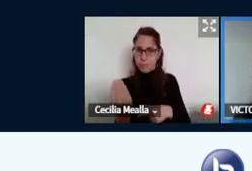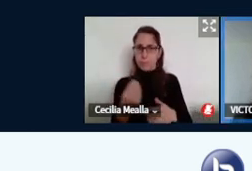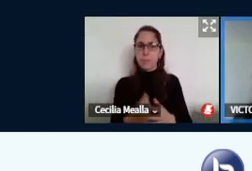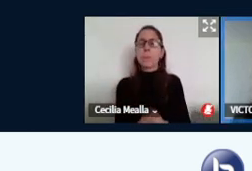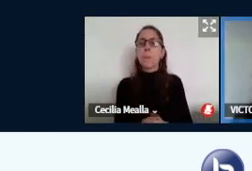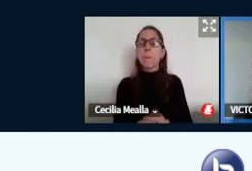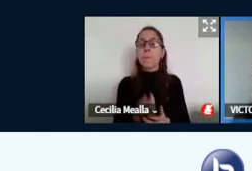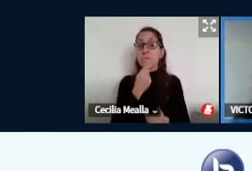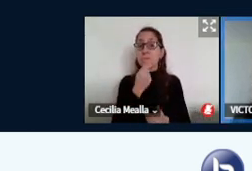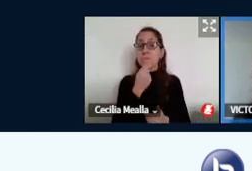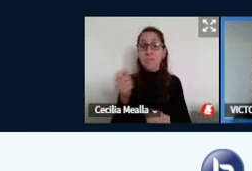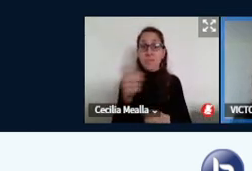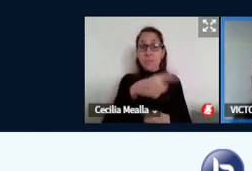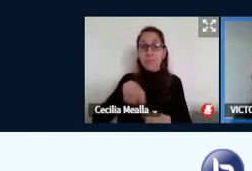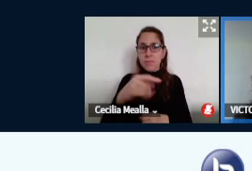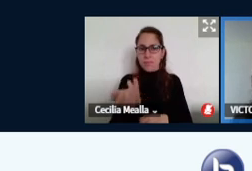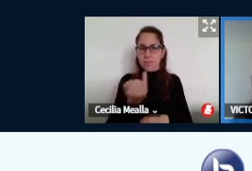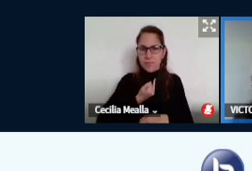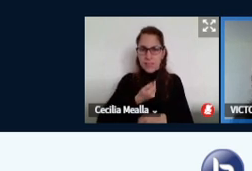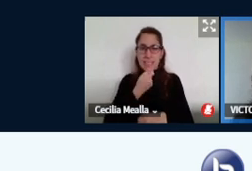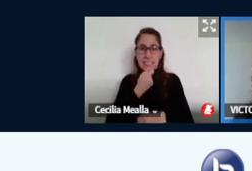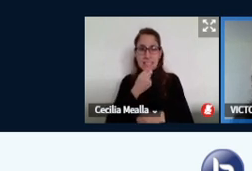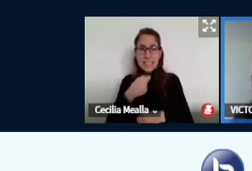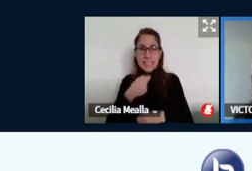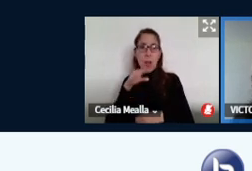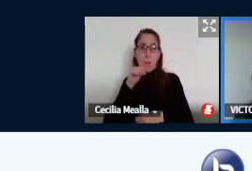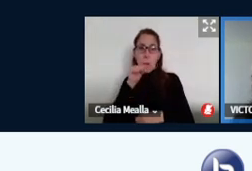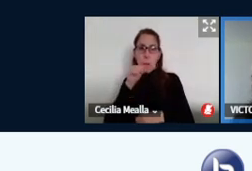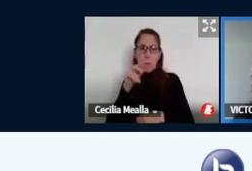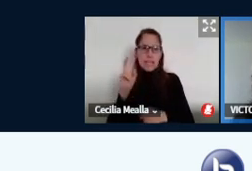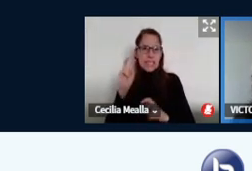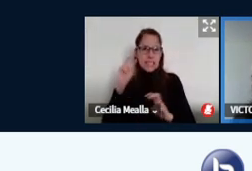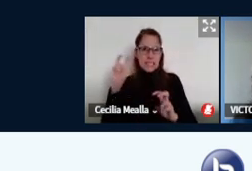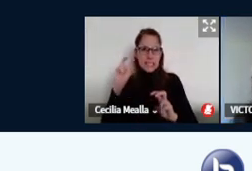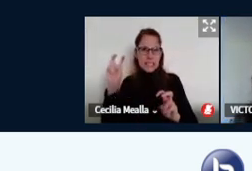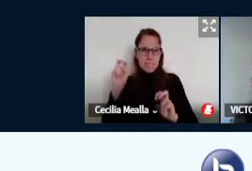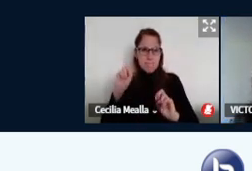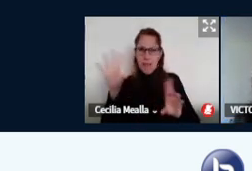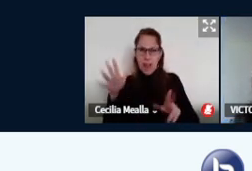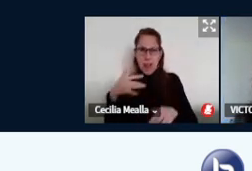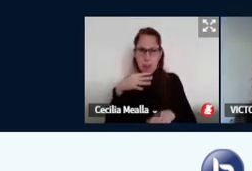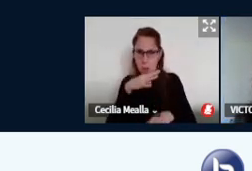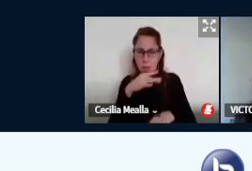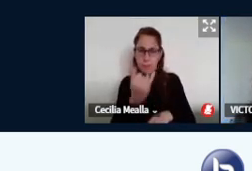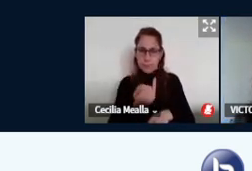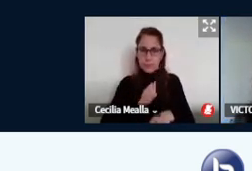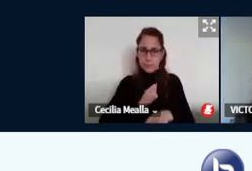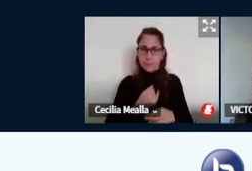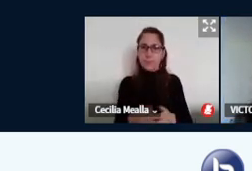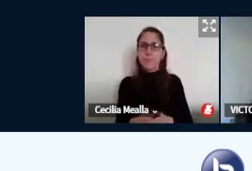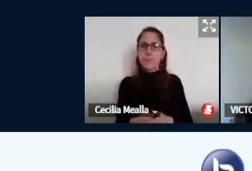Si en algún momento se me escucha la voz entrecortada, me avisan.